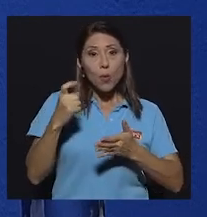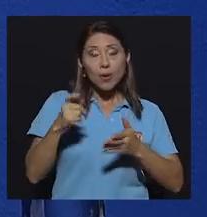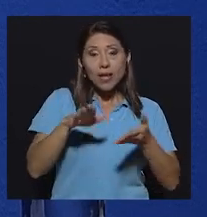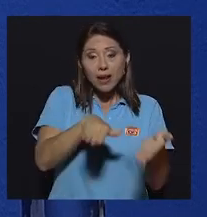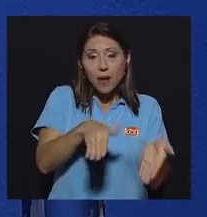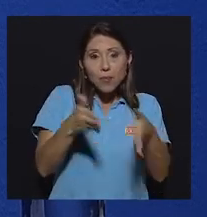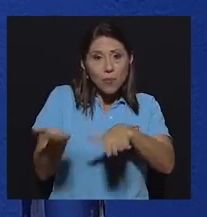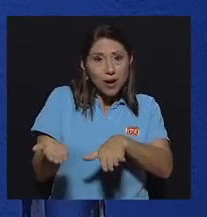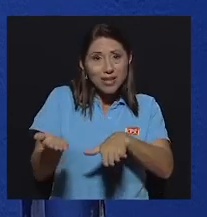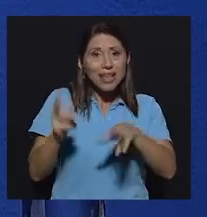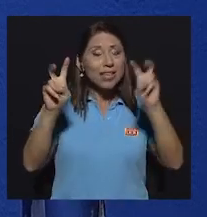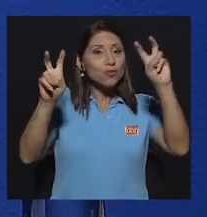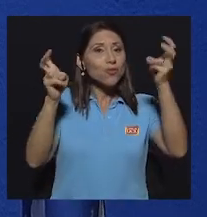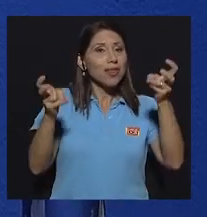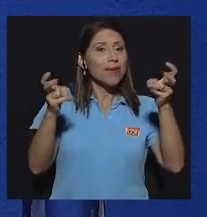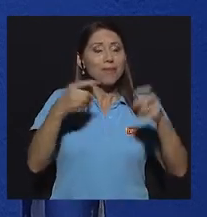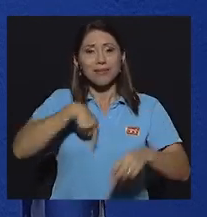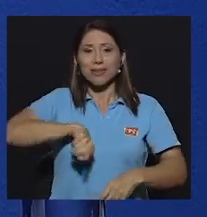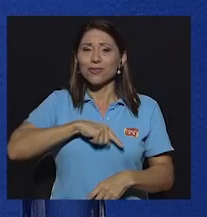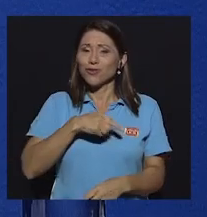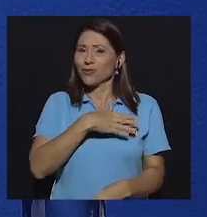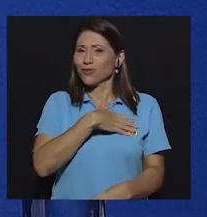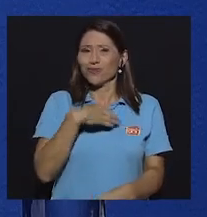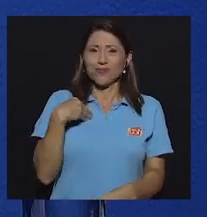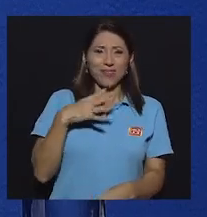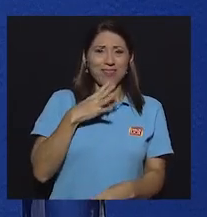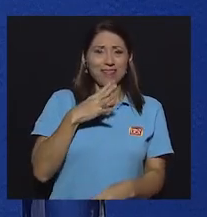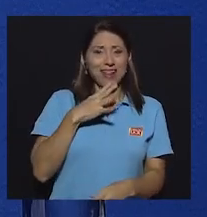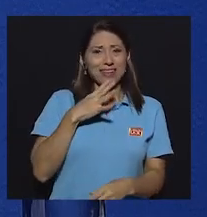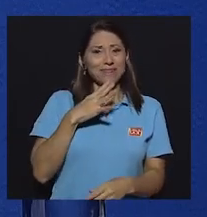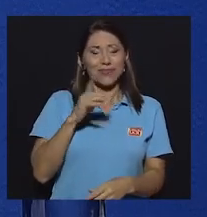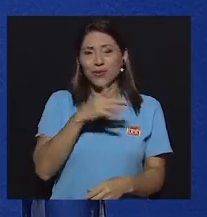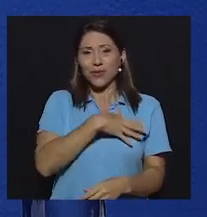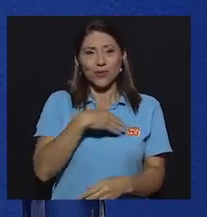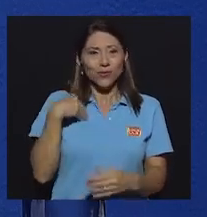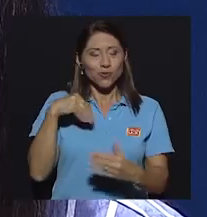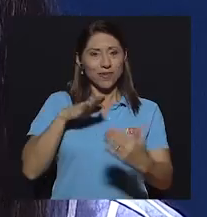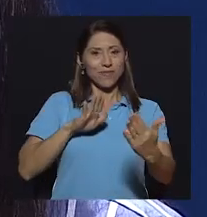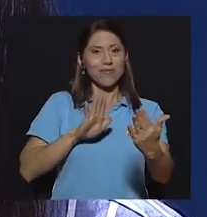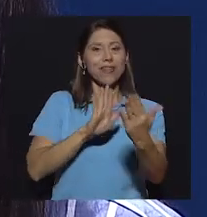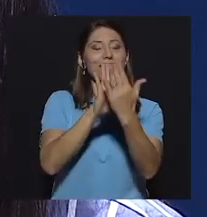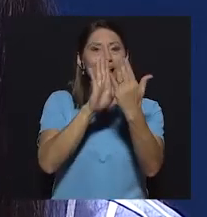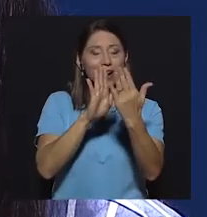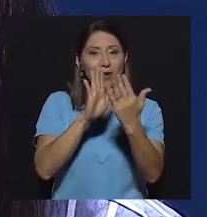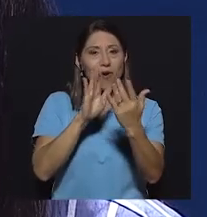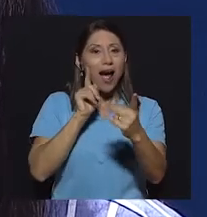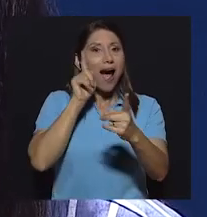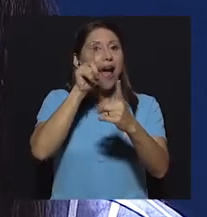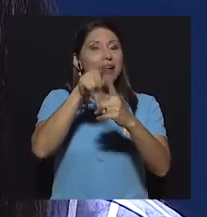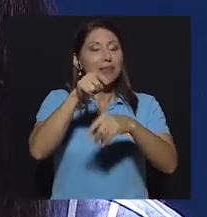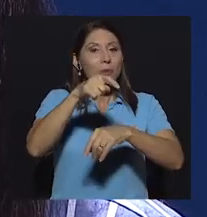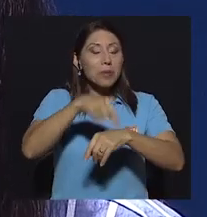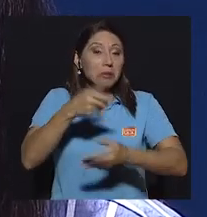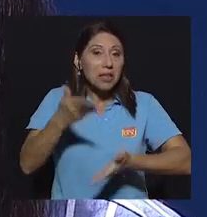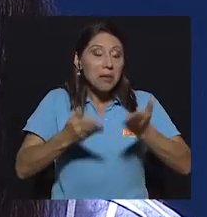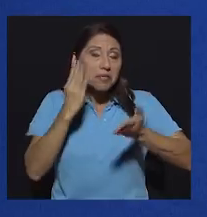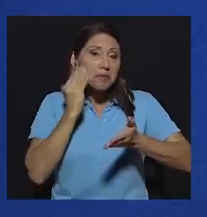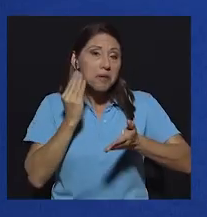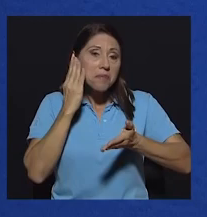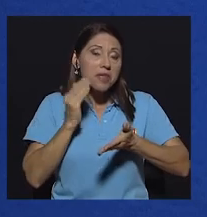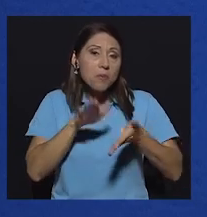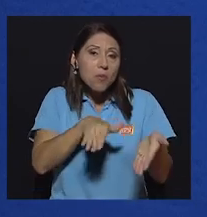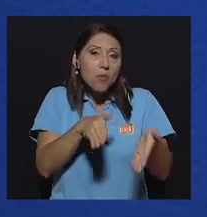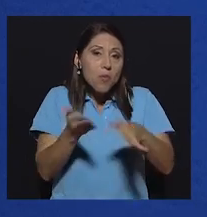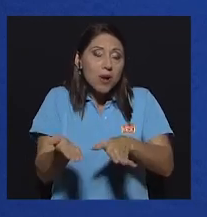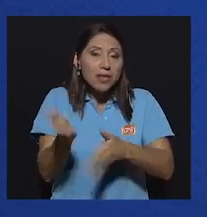nuestra sociedad, no nos gusta hablar de eso, uh-huh. No nos gusta enfrentarla hasta cuando nos toca enfrentarla por un familiar o en